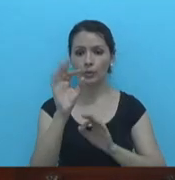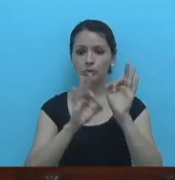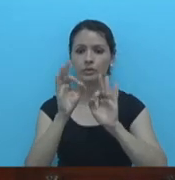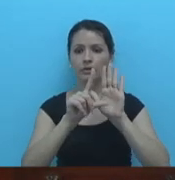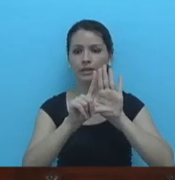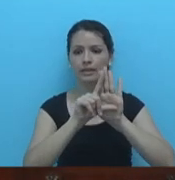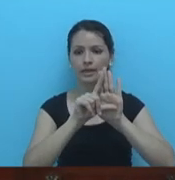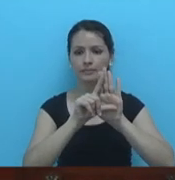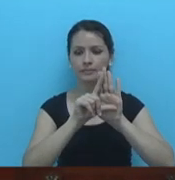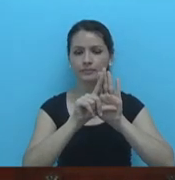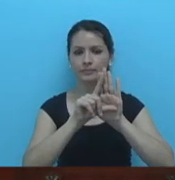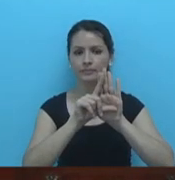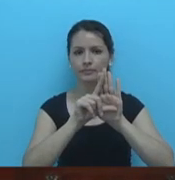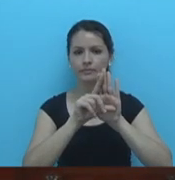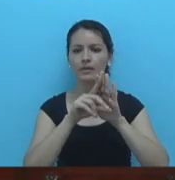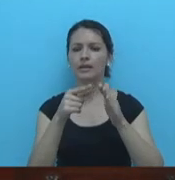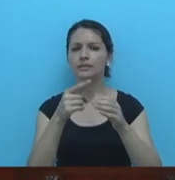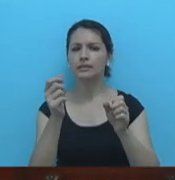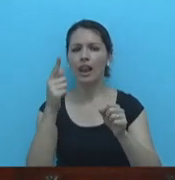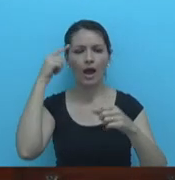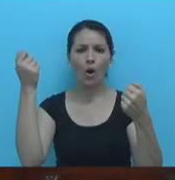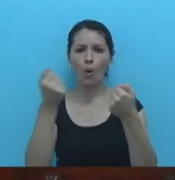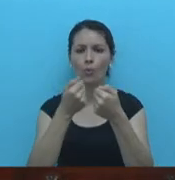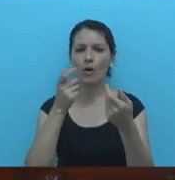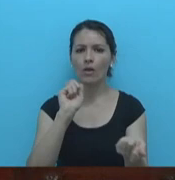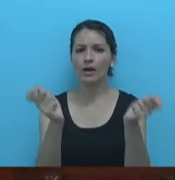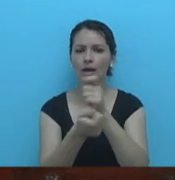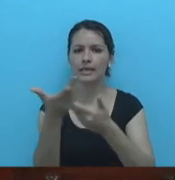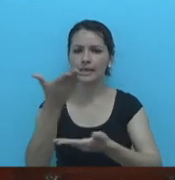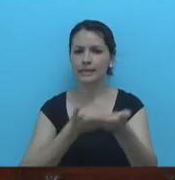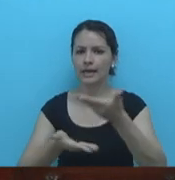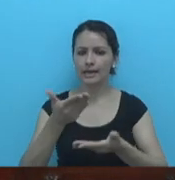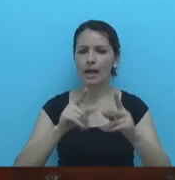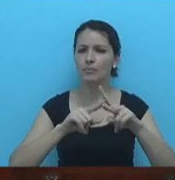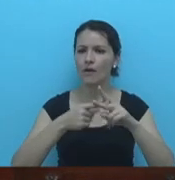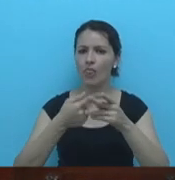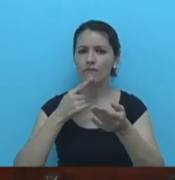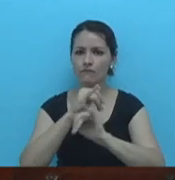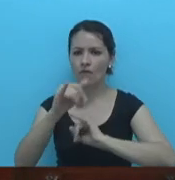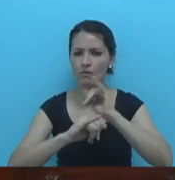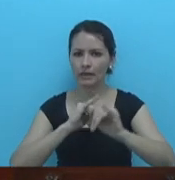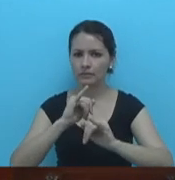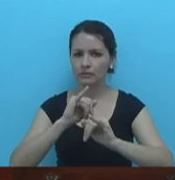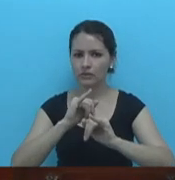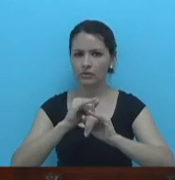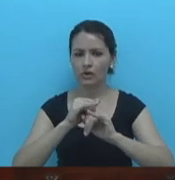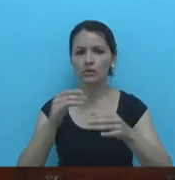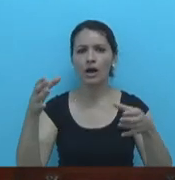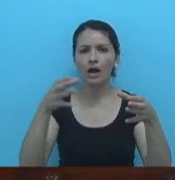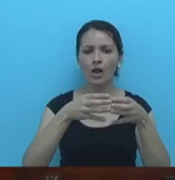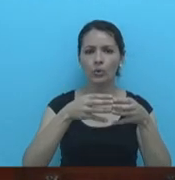ley por el cual se aprueba el convenio de intercambio electrónico de información entre la Administración Nacional de la Seguridad Social,